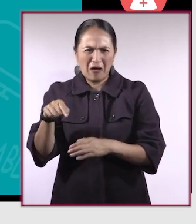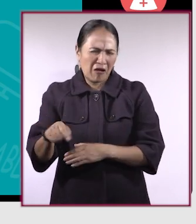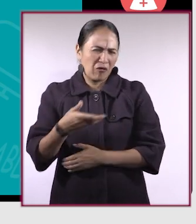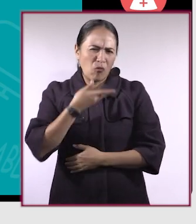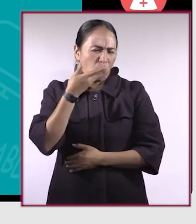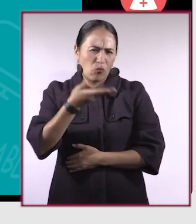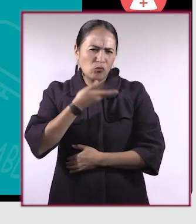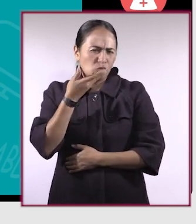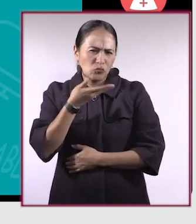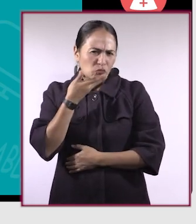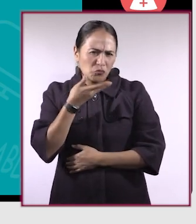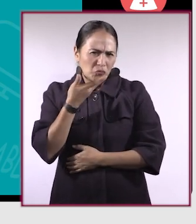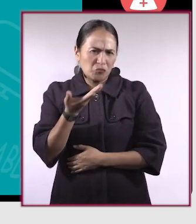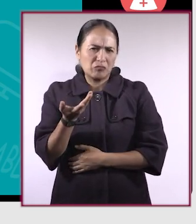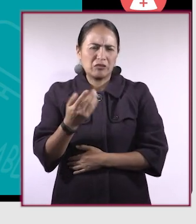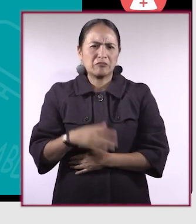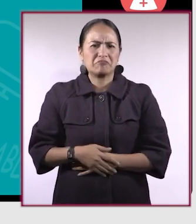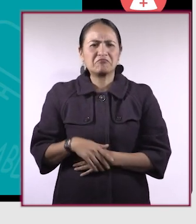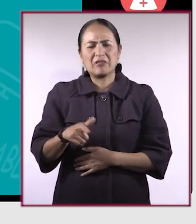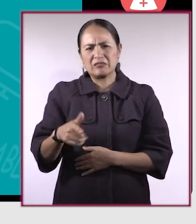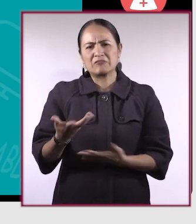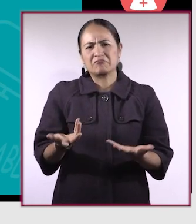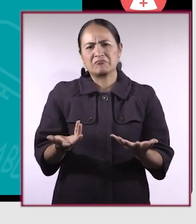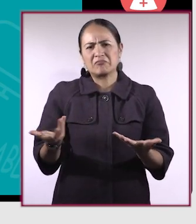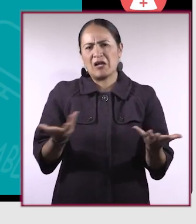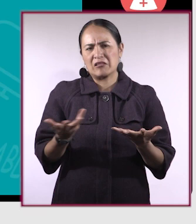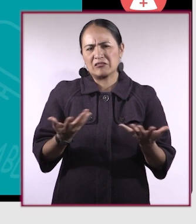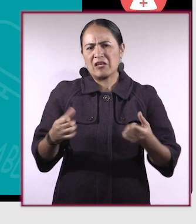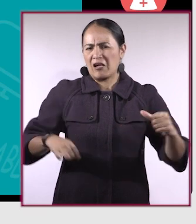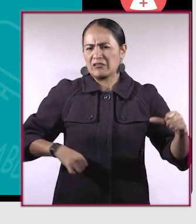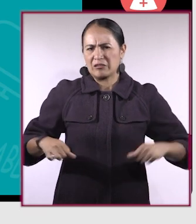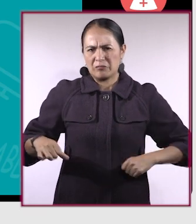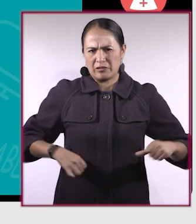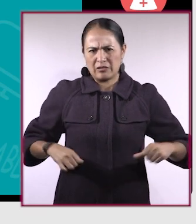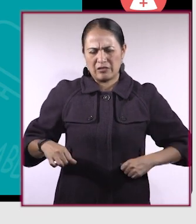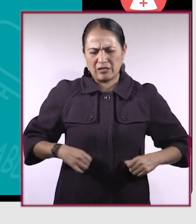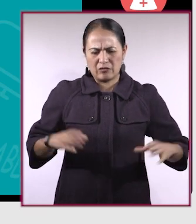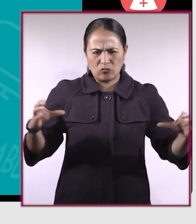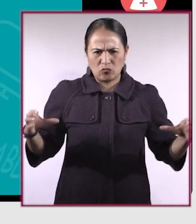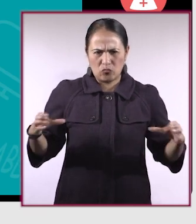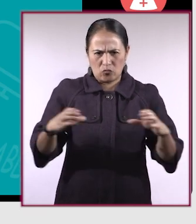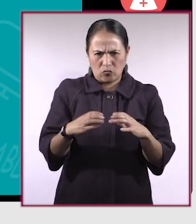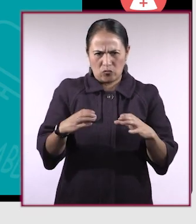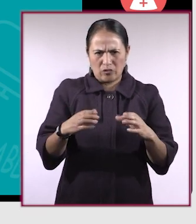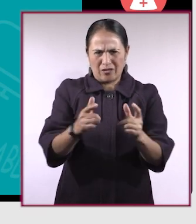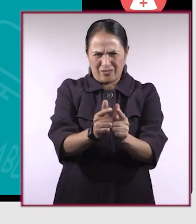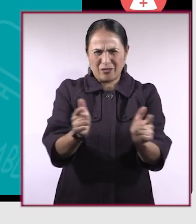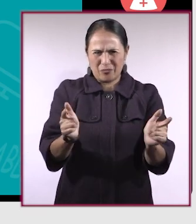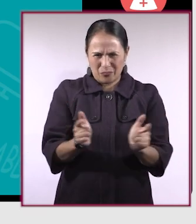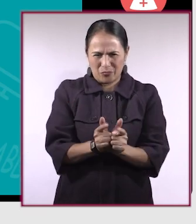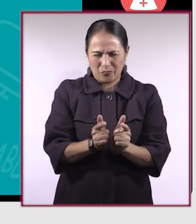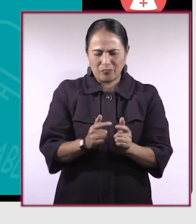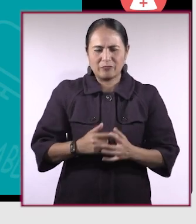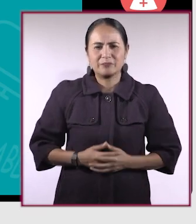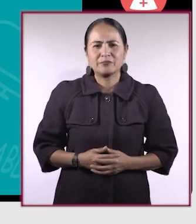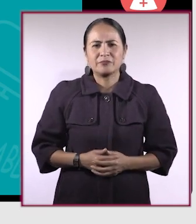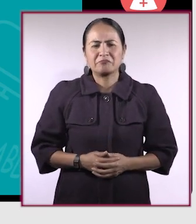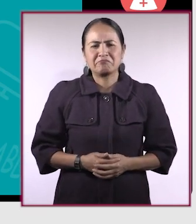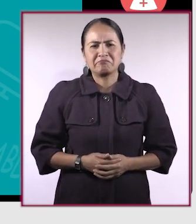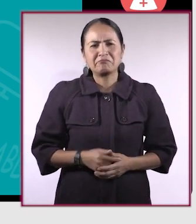muy cotidiano también el hacer actividades de manera colectiva, ¿no? Ahí también se